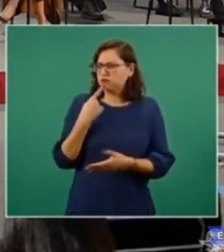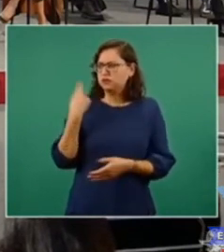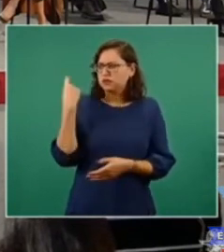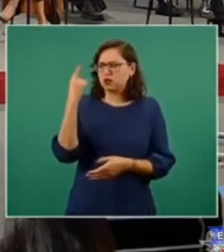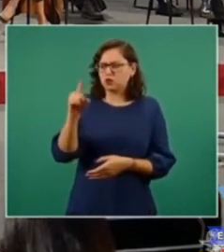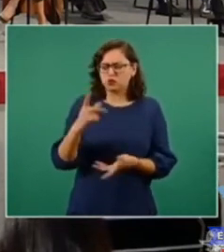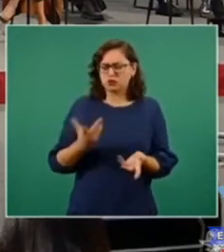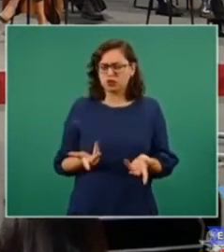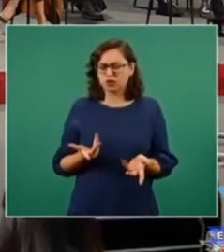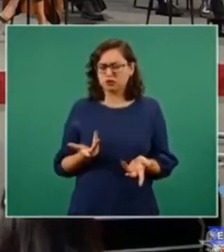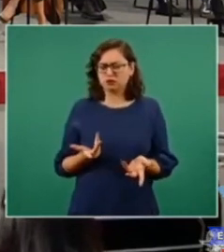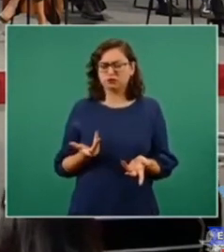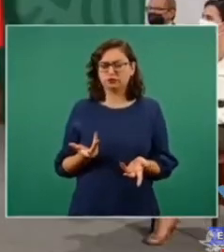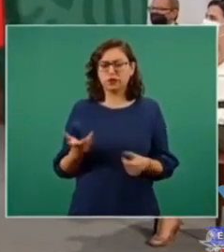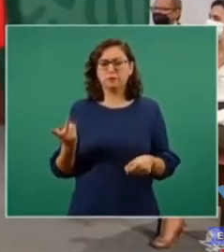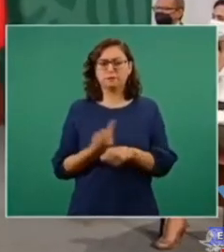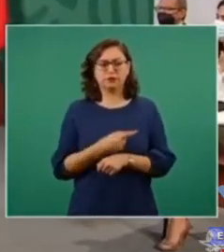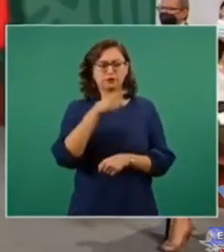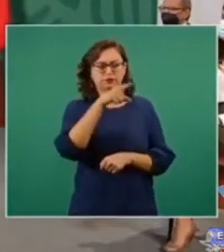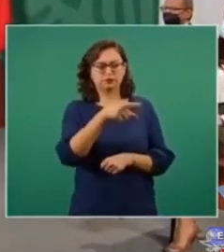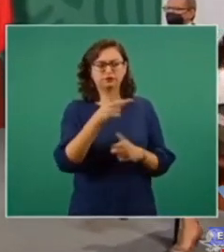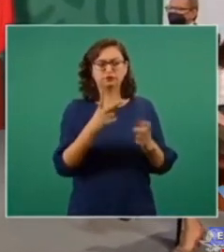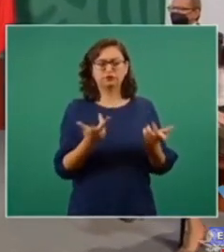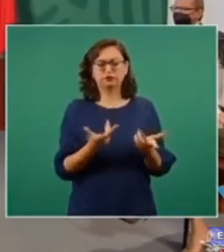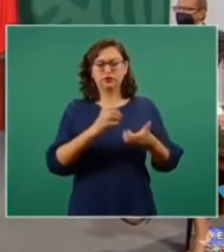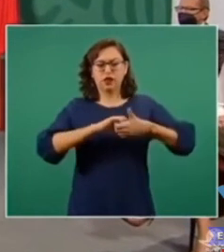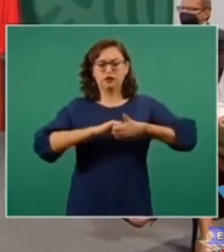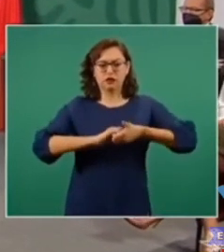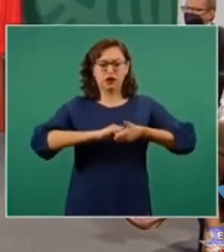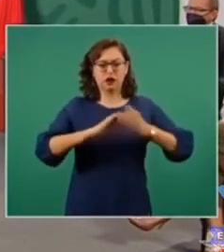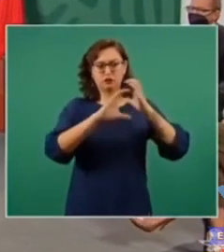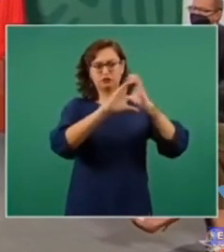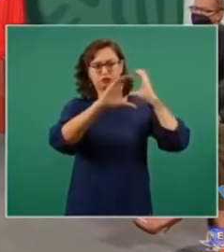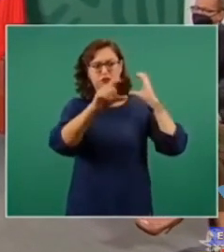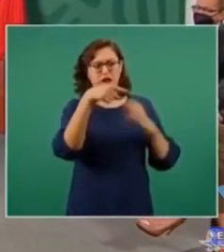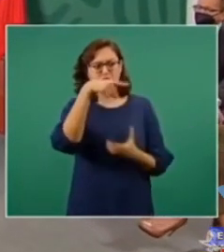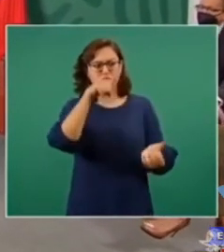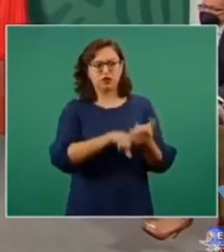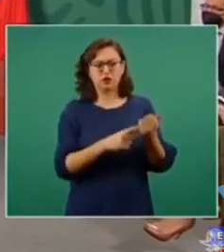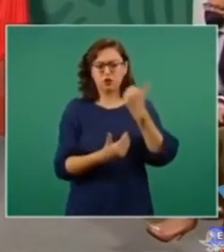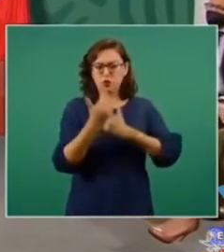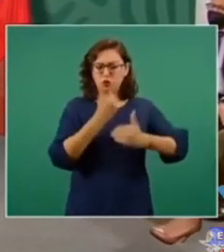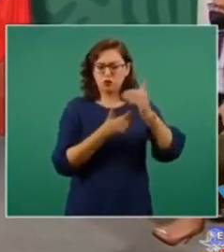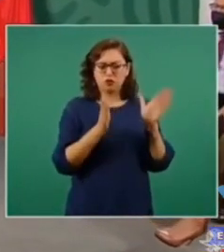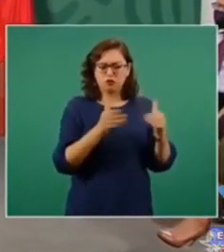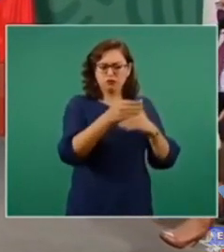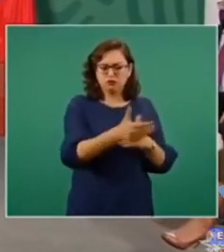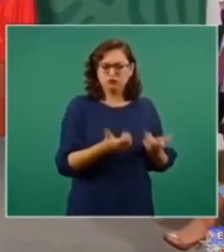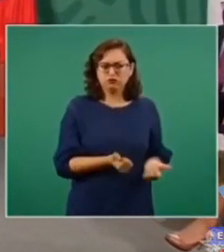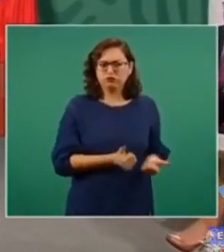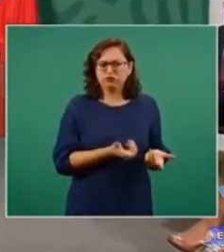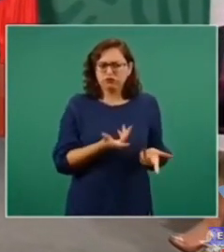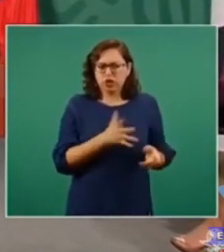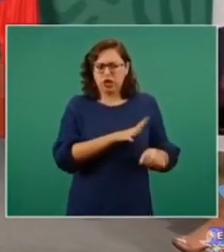porque se encontraron despensas en un tráiler y ya inició la